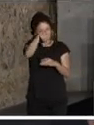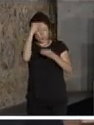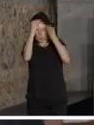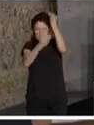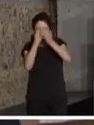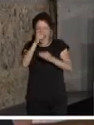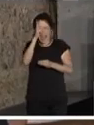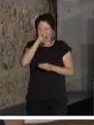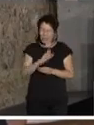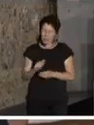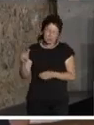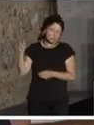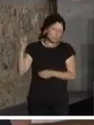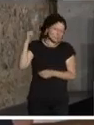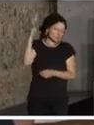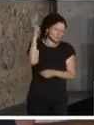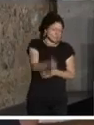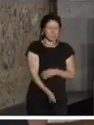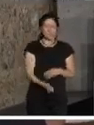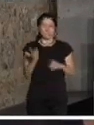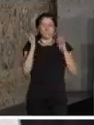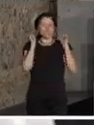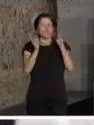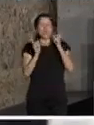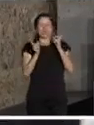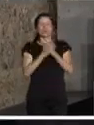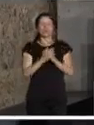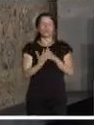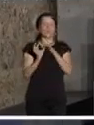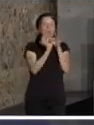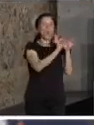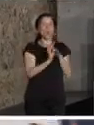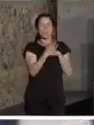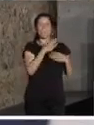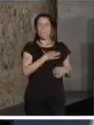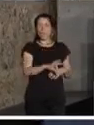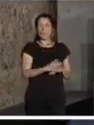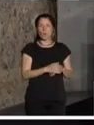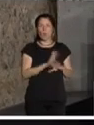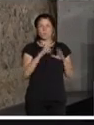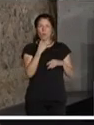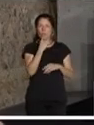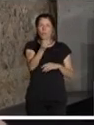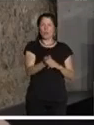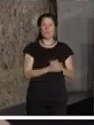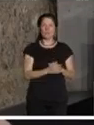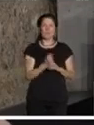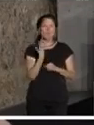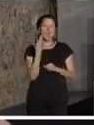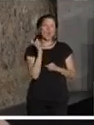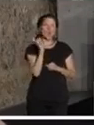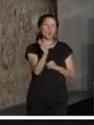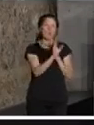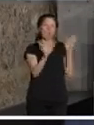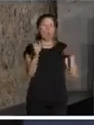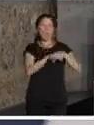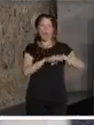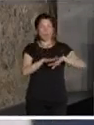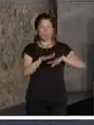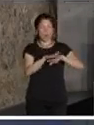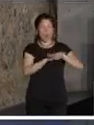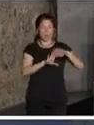Cuántos años pasaron en los que solamente unidas podemos decía que daban los números para tener un gobierno